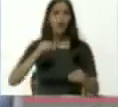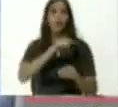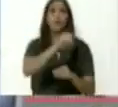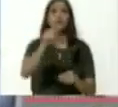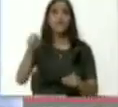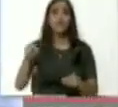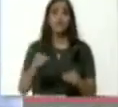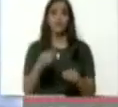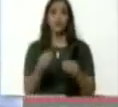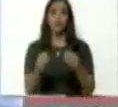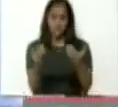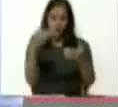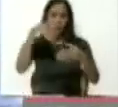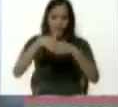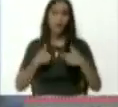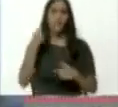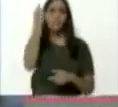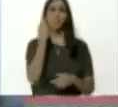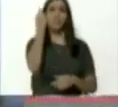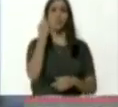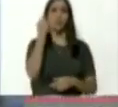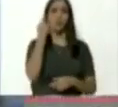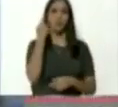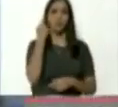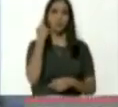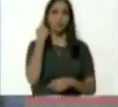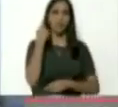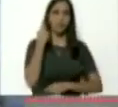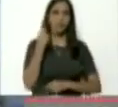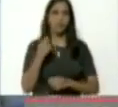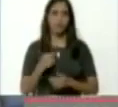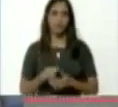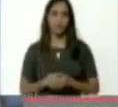hicieron diputado. Me hicieron diputado.